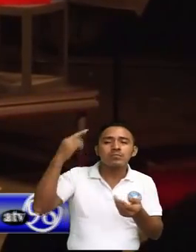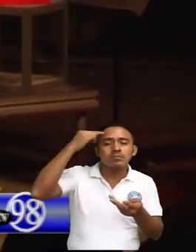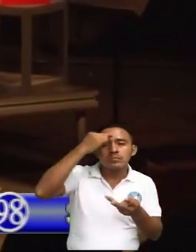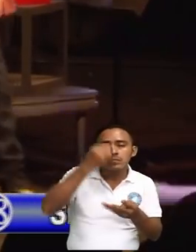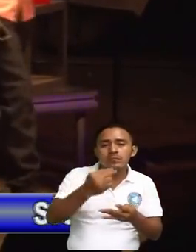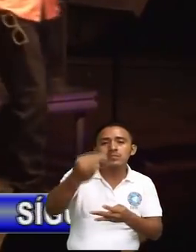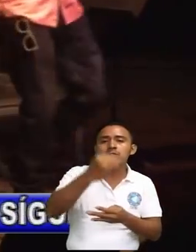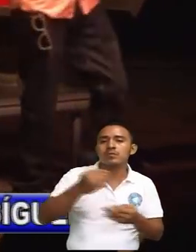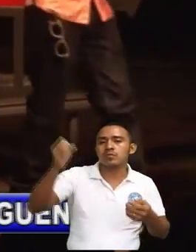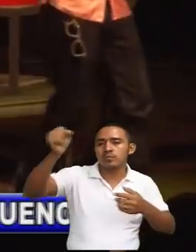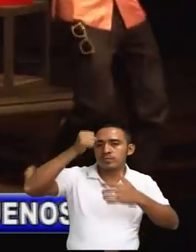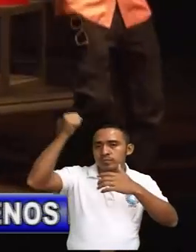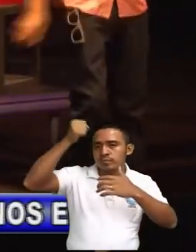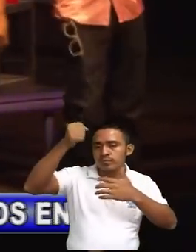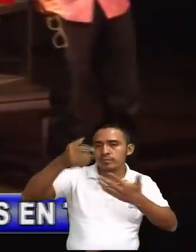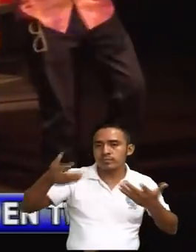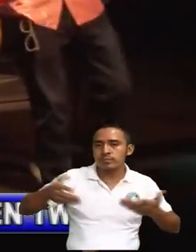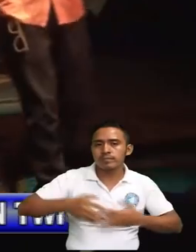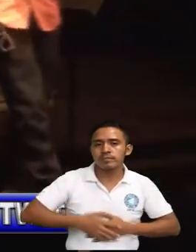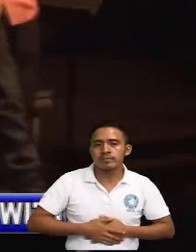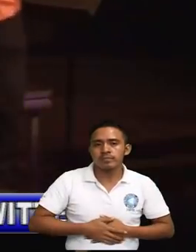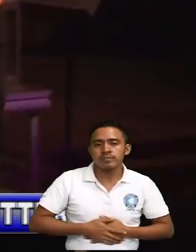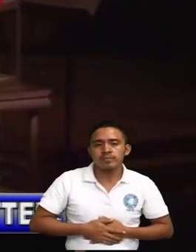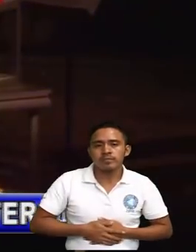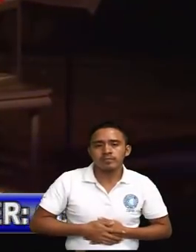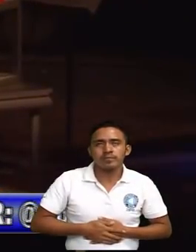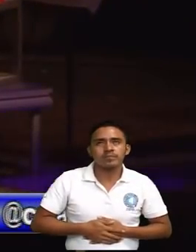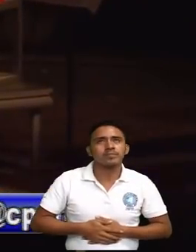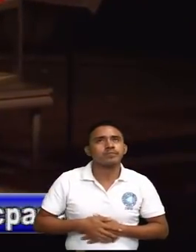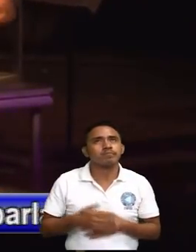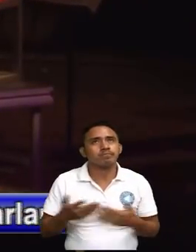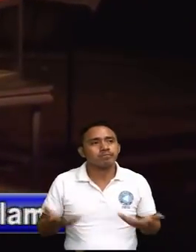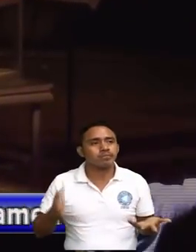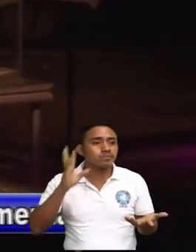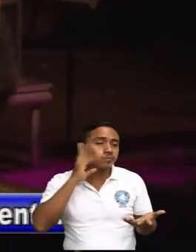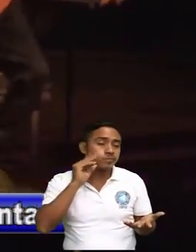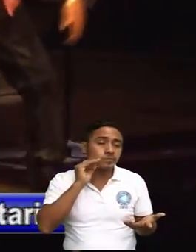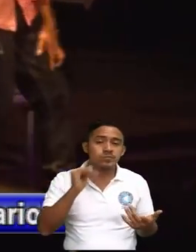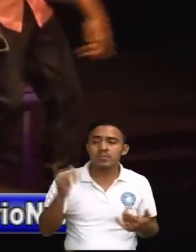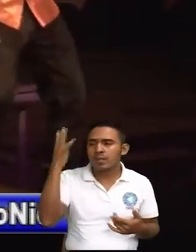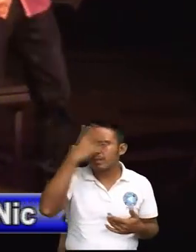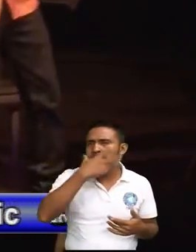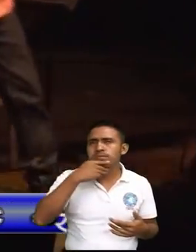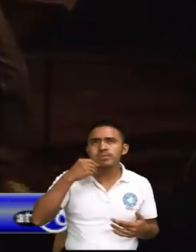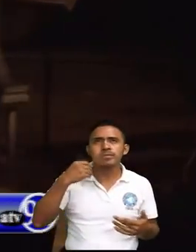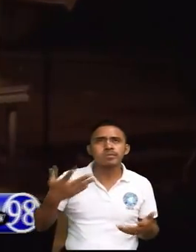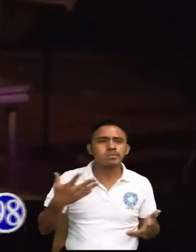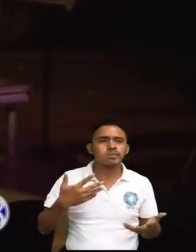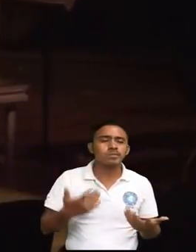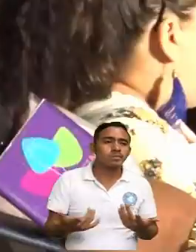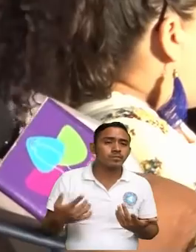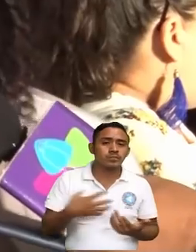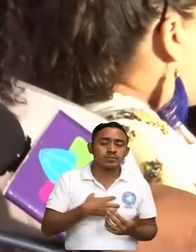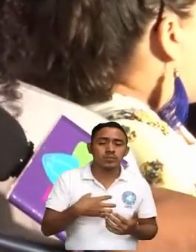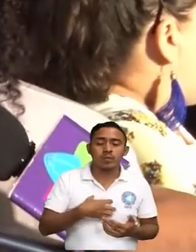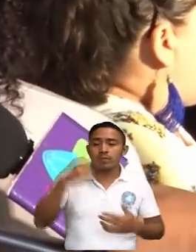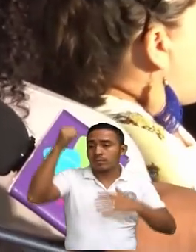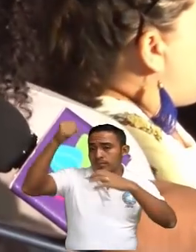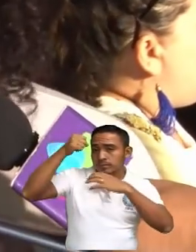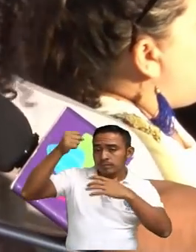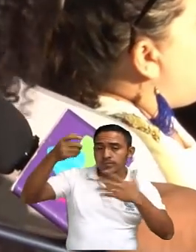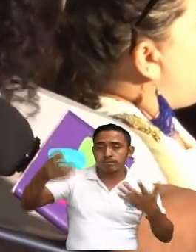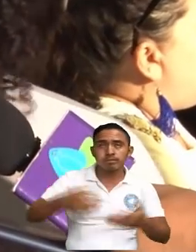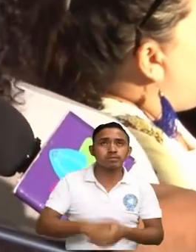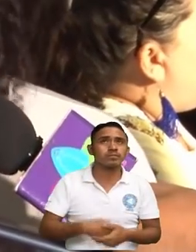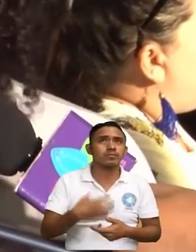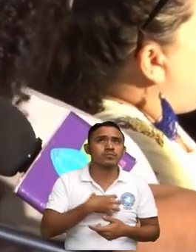la Revolución Popular Sandinista. Bueno, en realidad es una experiencia súper hermosísima, servir a lo que es la revolución,